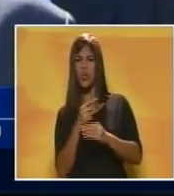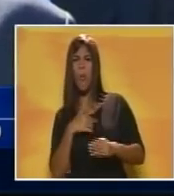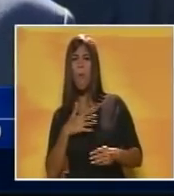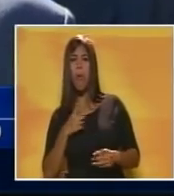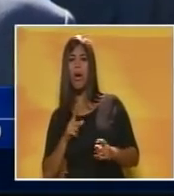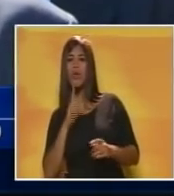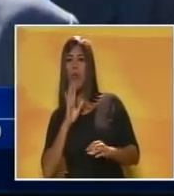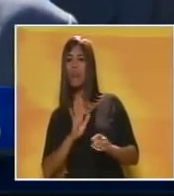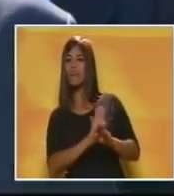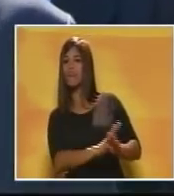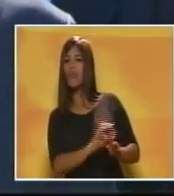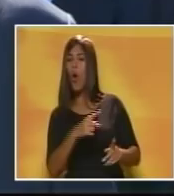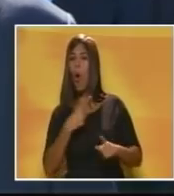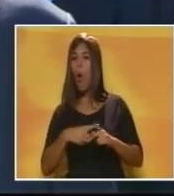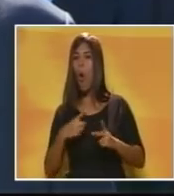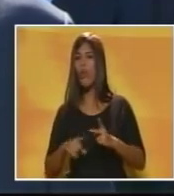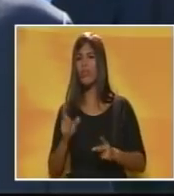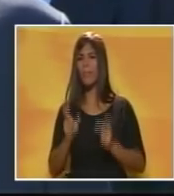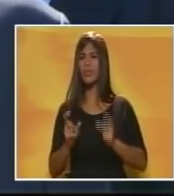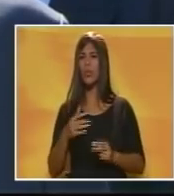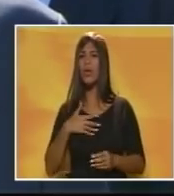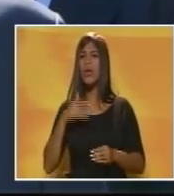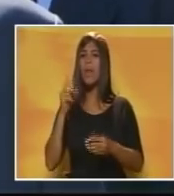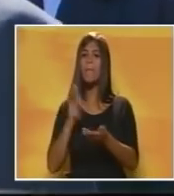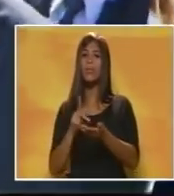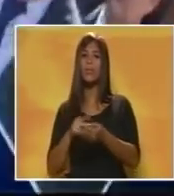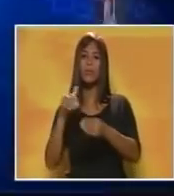discriminación alguna a las demás candidaturas.